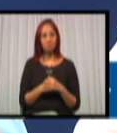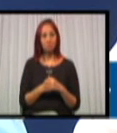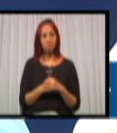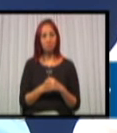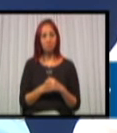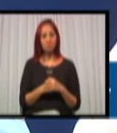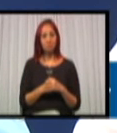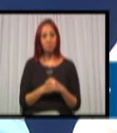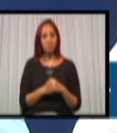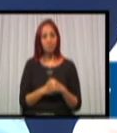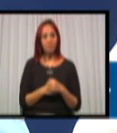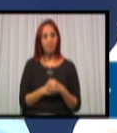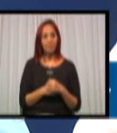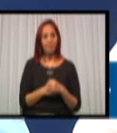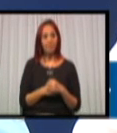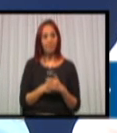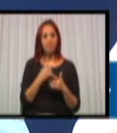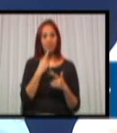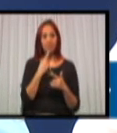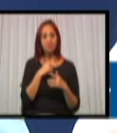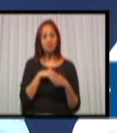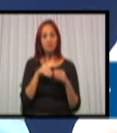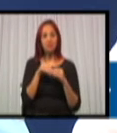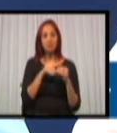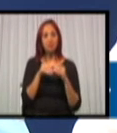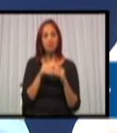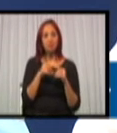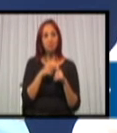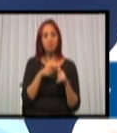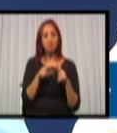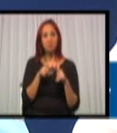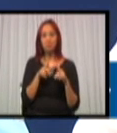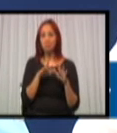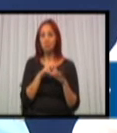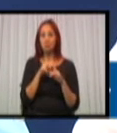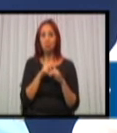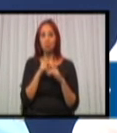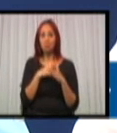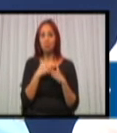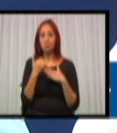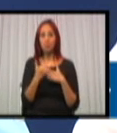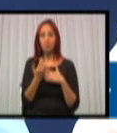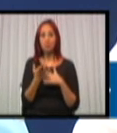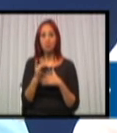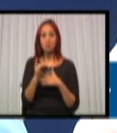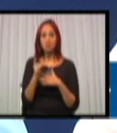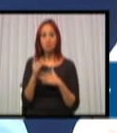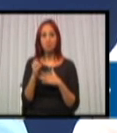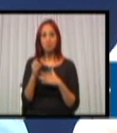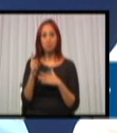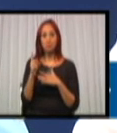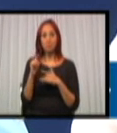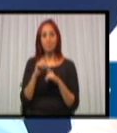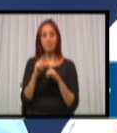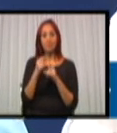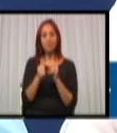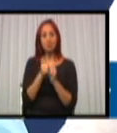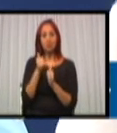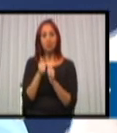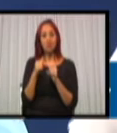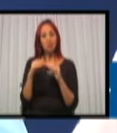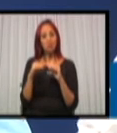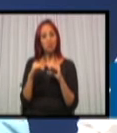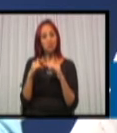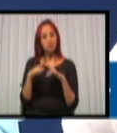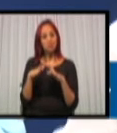mala dicha que los diputados del Movimiento Libertario no aprobaron este proyecto del 18.001, pero bueno, la mayoría del Congreso sí lo